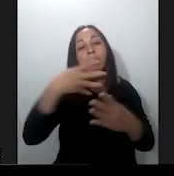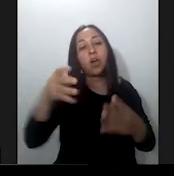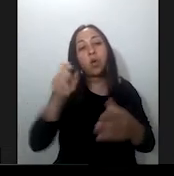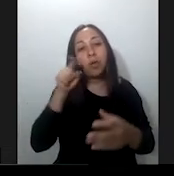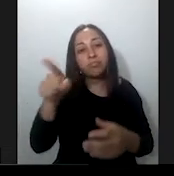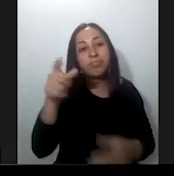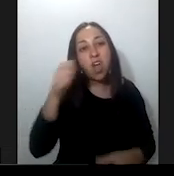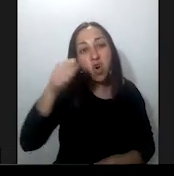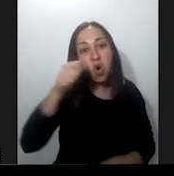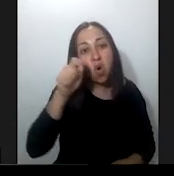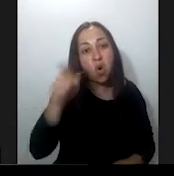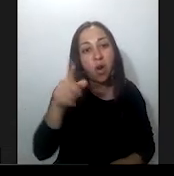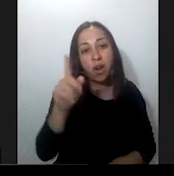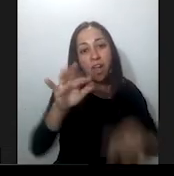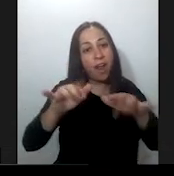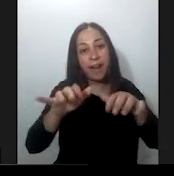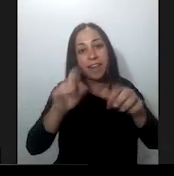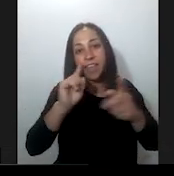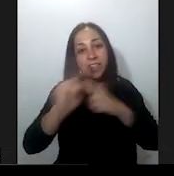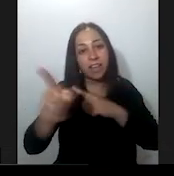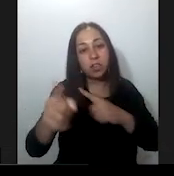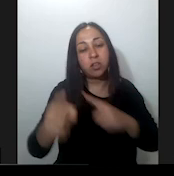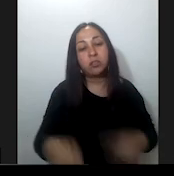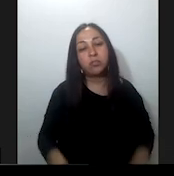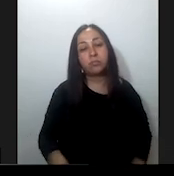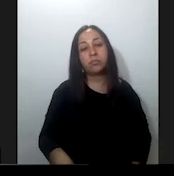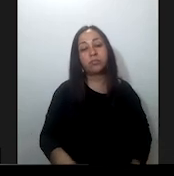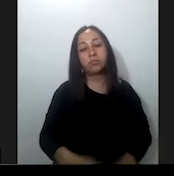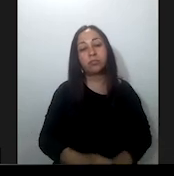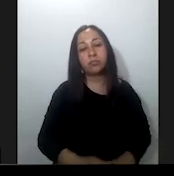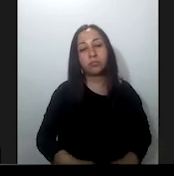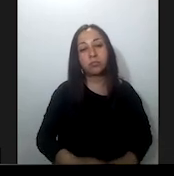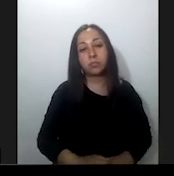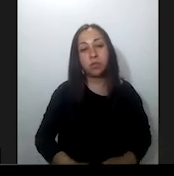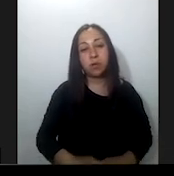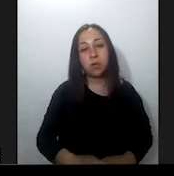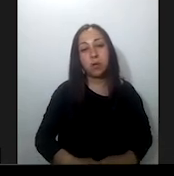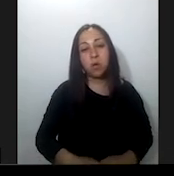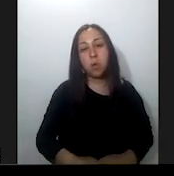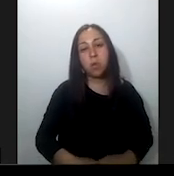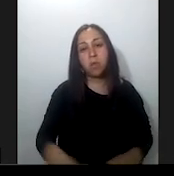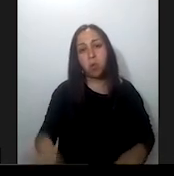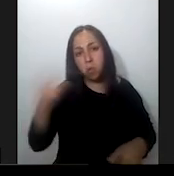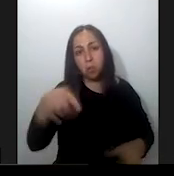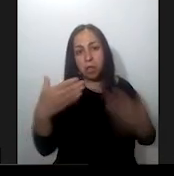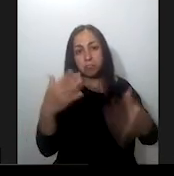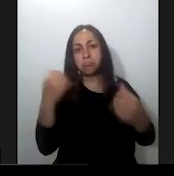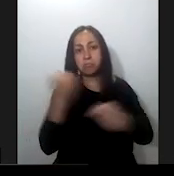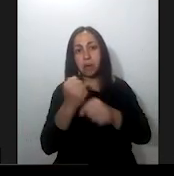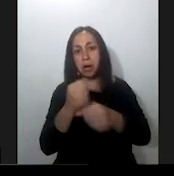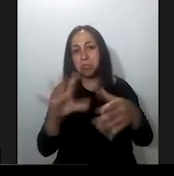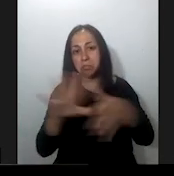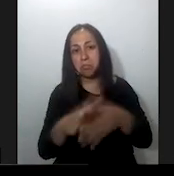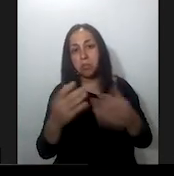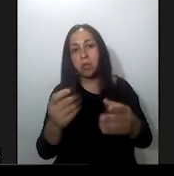Que son las hojas de cálculo de Google directamente en línea, ¿no? Todos ustedes pueden